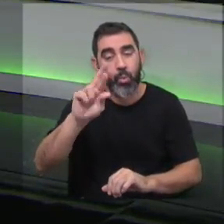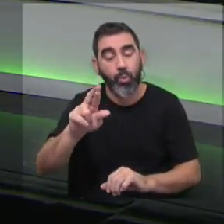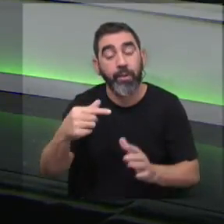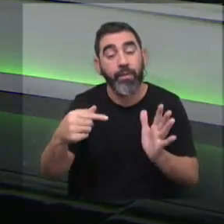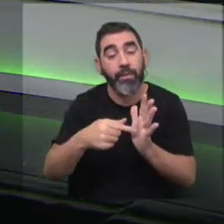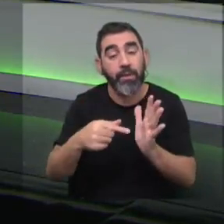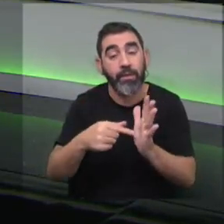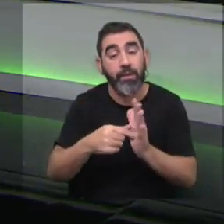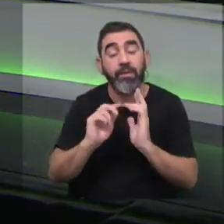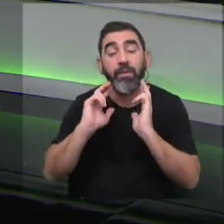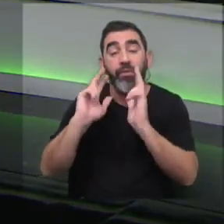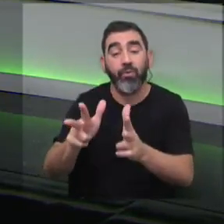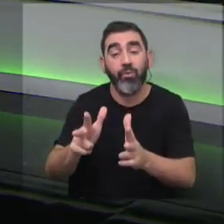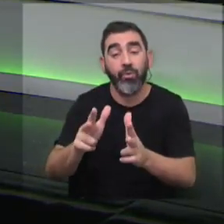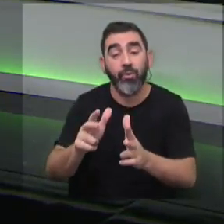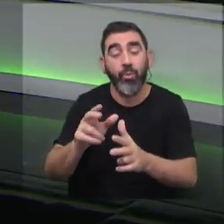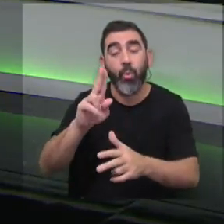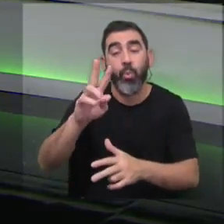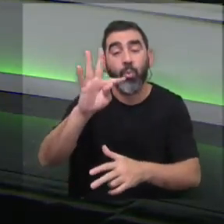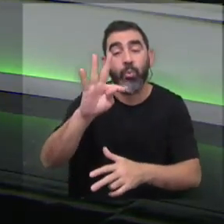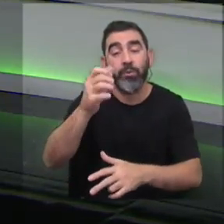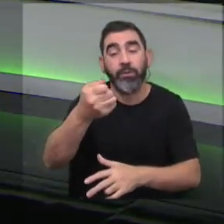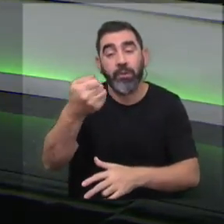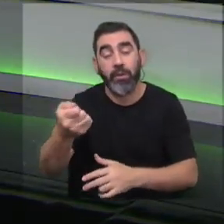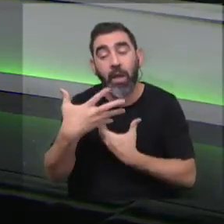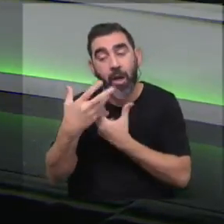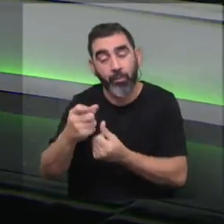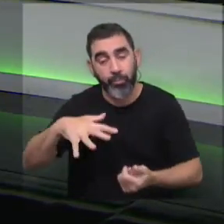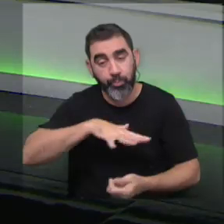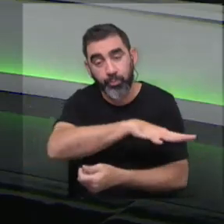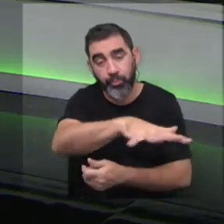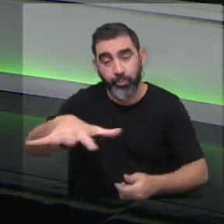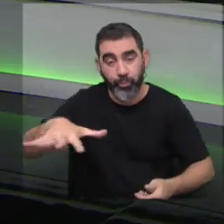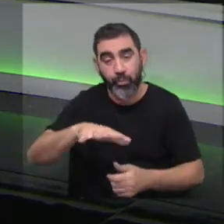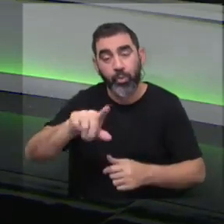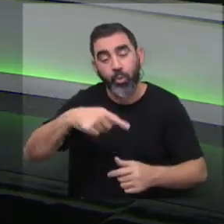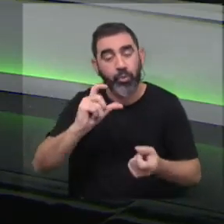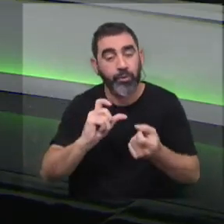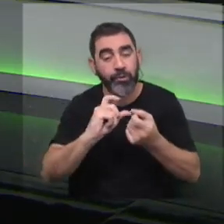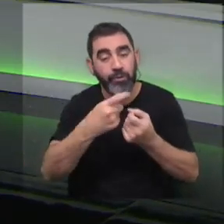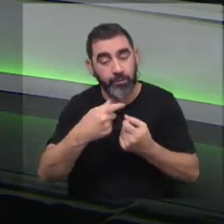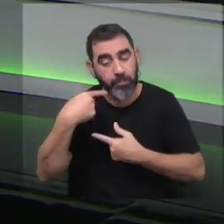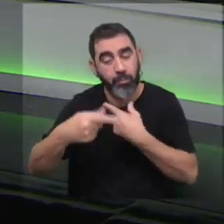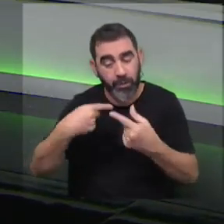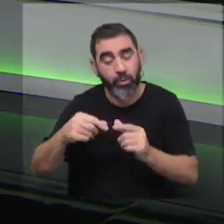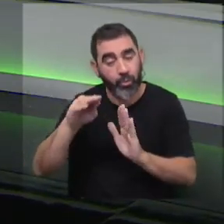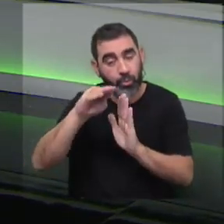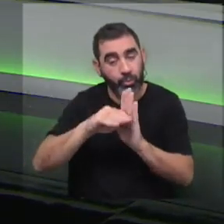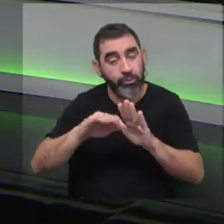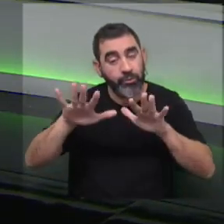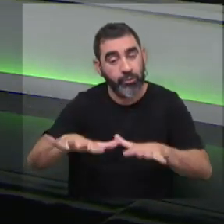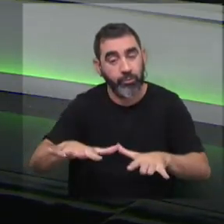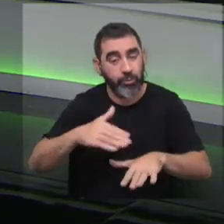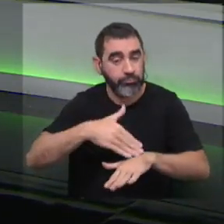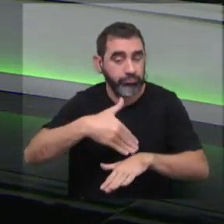Nicolás Barros aseguró que la Uta cuenta con respaldo de la sociedad y de otros para sostener la medida el tiempo que